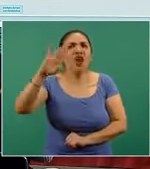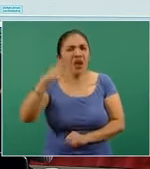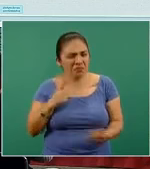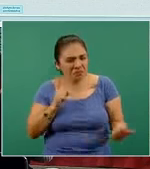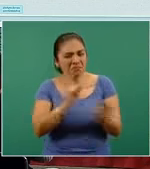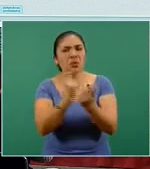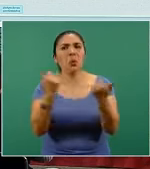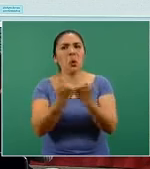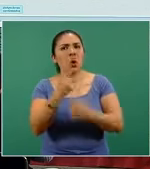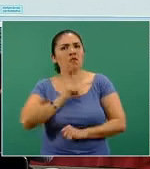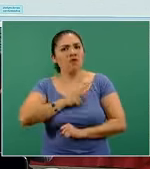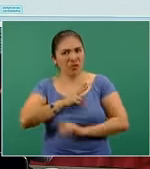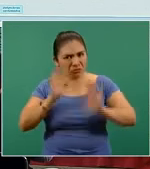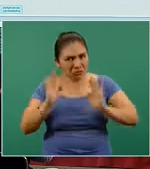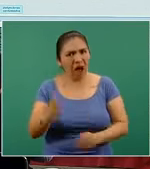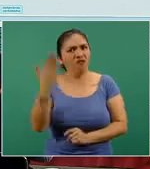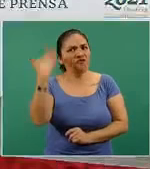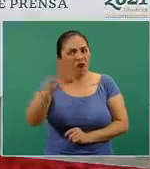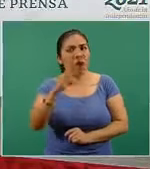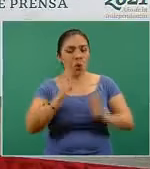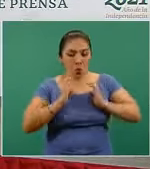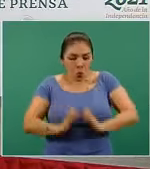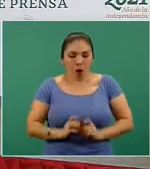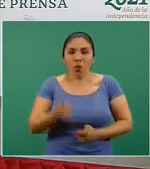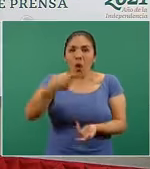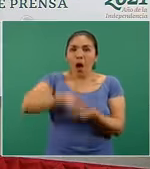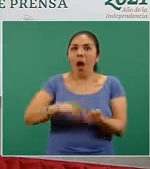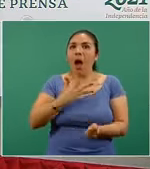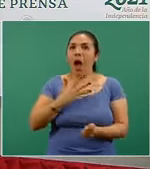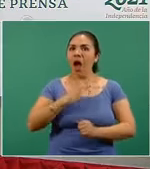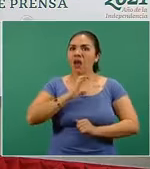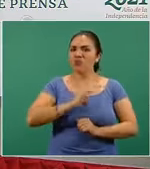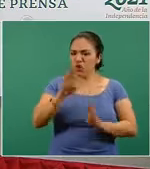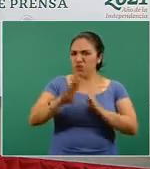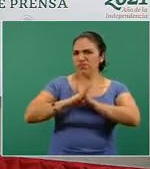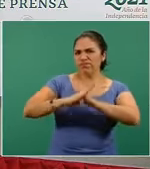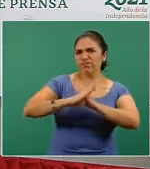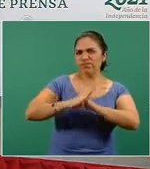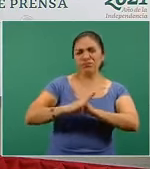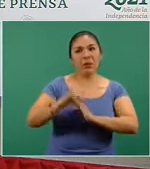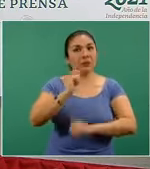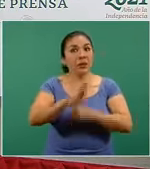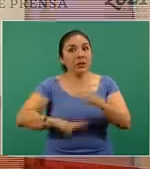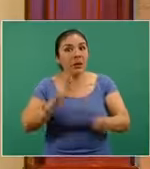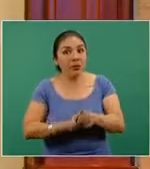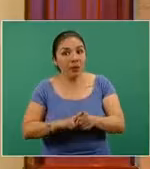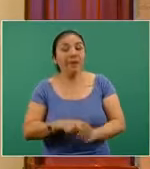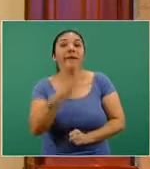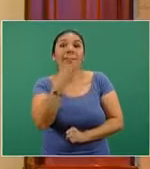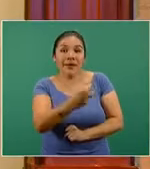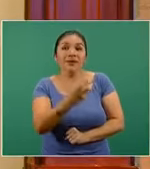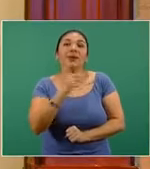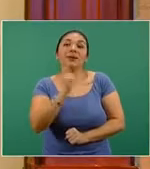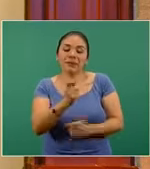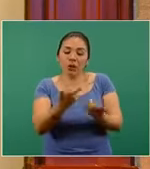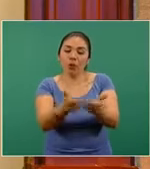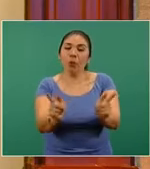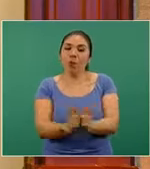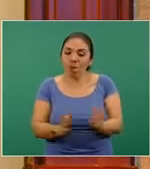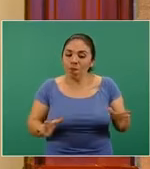virus y que desarrollaron anticuerpos y por lo tanto inmunidad natural a la enfermedad, pues bueno, estarán en el grupo